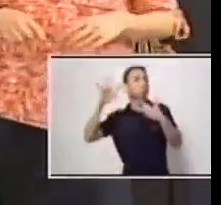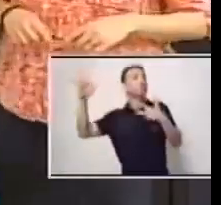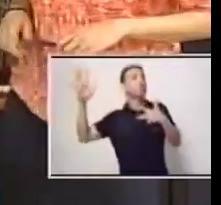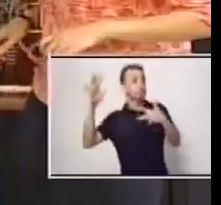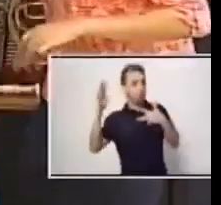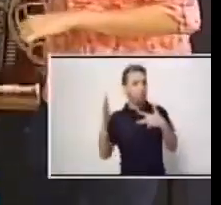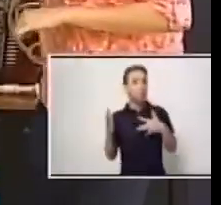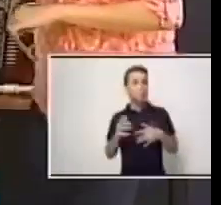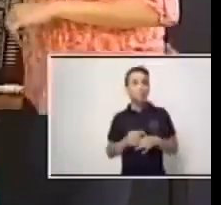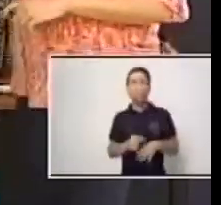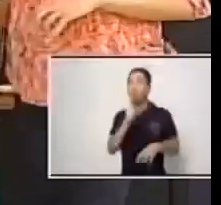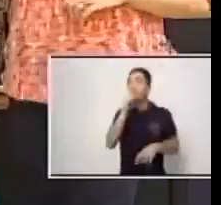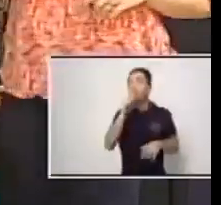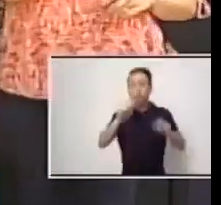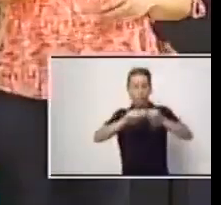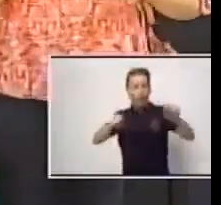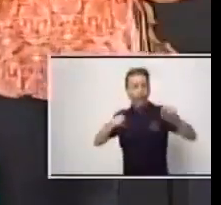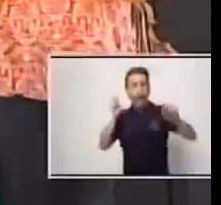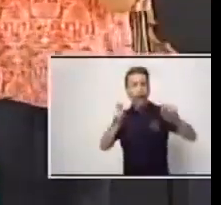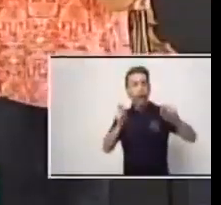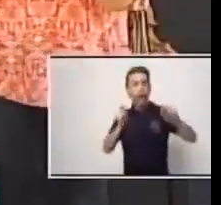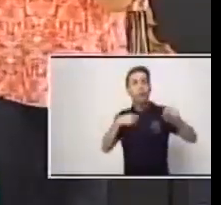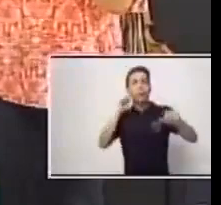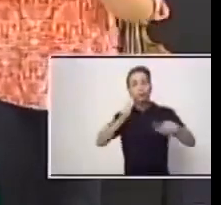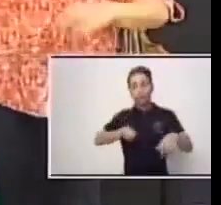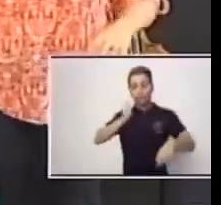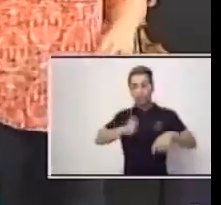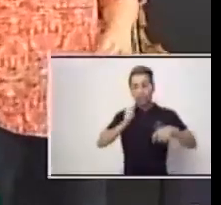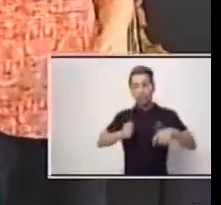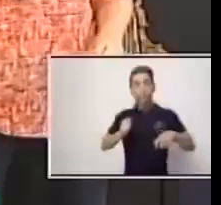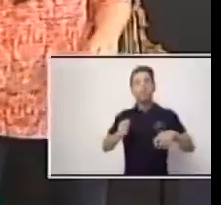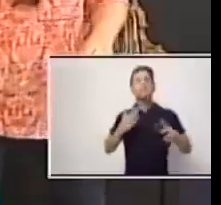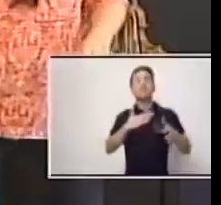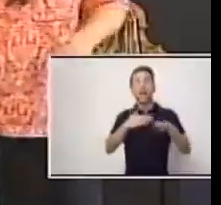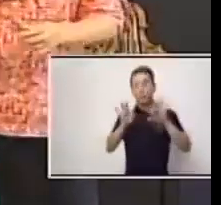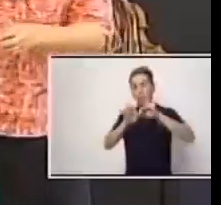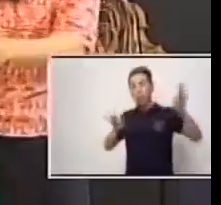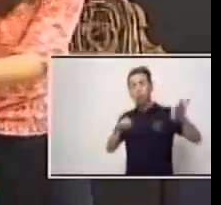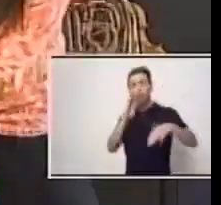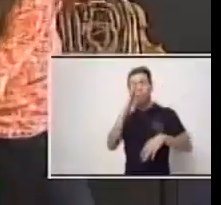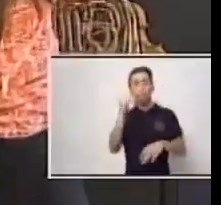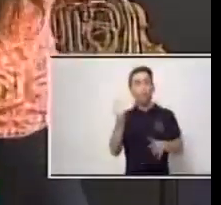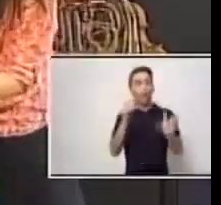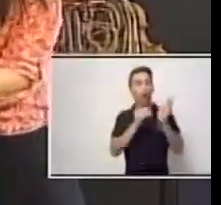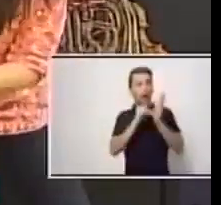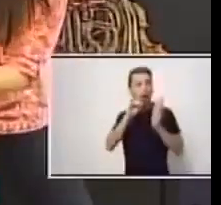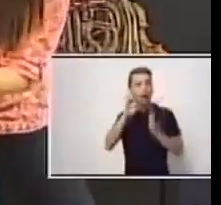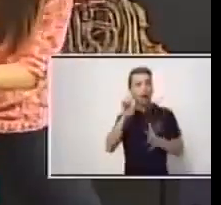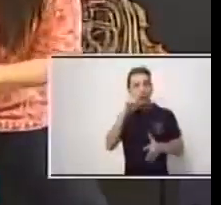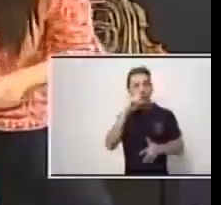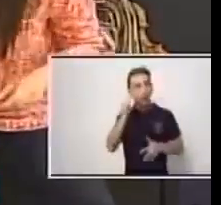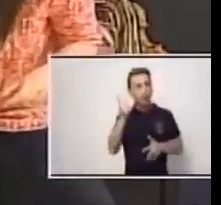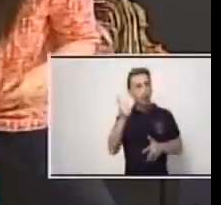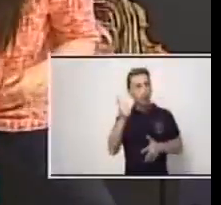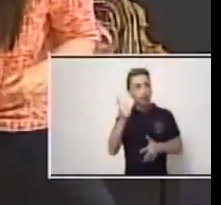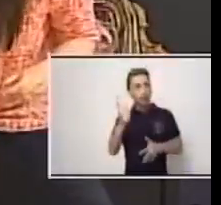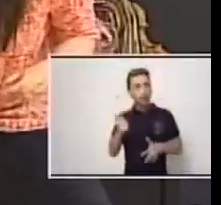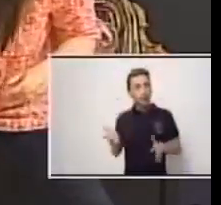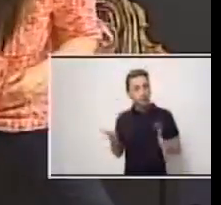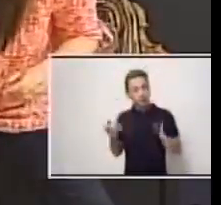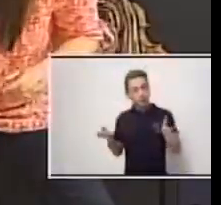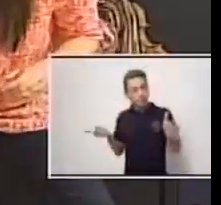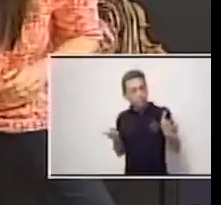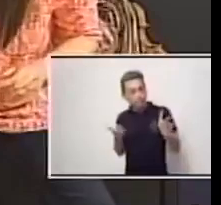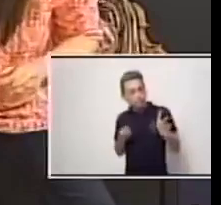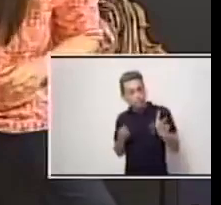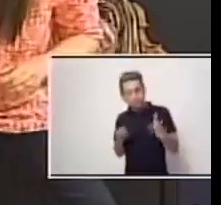y necesitamos un palito para que sea nuestra baqueta, ¿sí? ¿Escuchan ahí algo? ¿Sí? ¡Vamos, Denise! ¡Vamos, Denise!